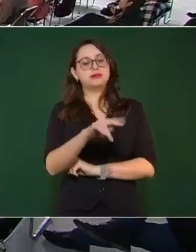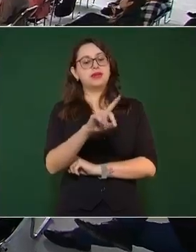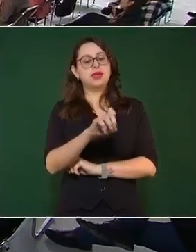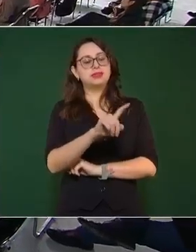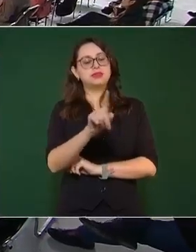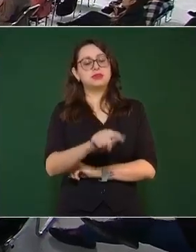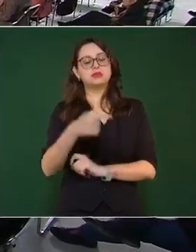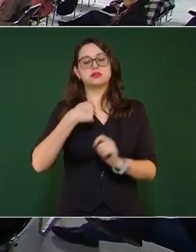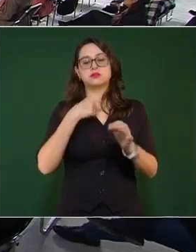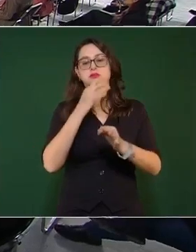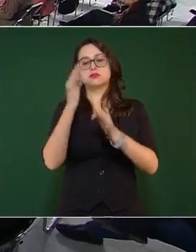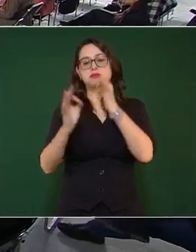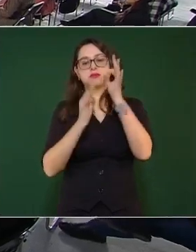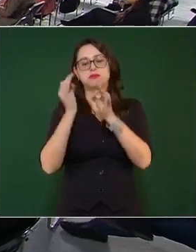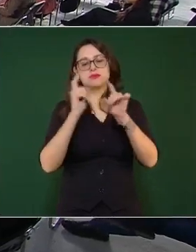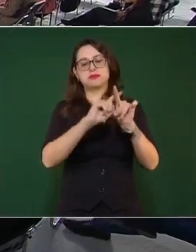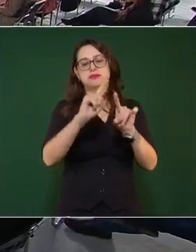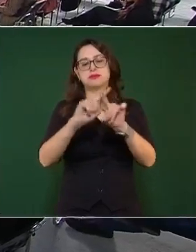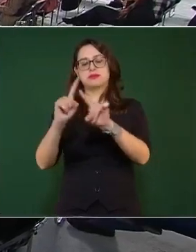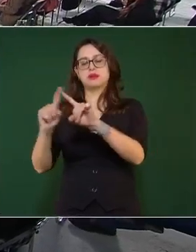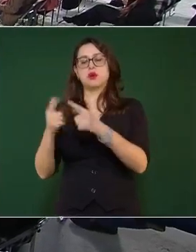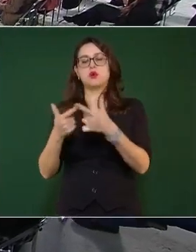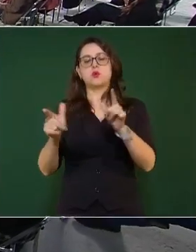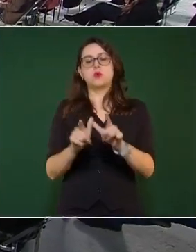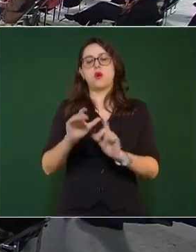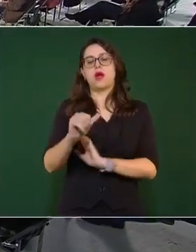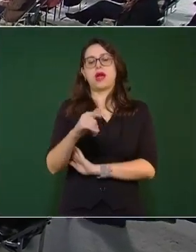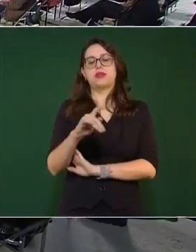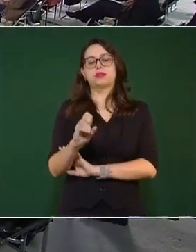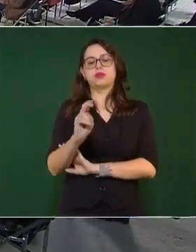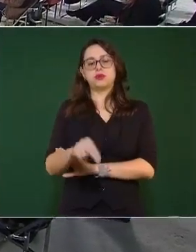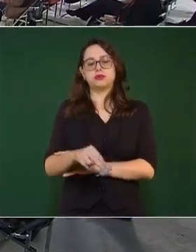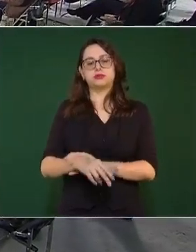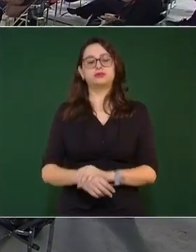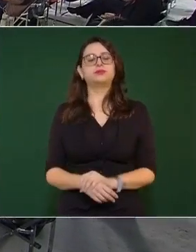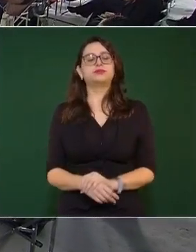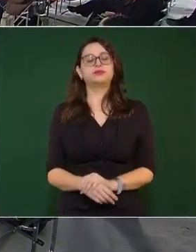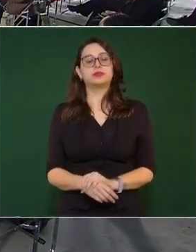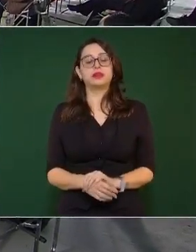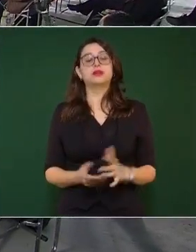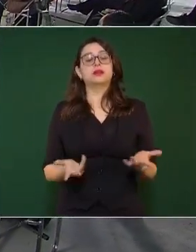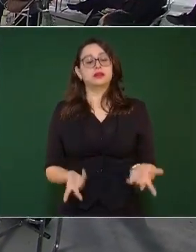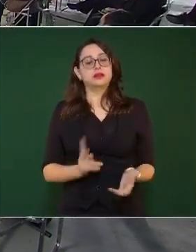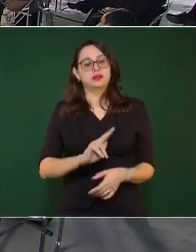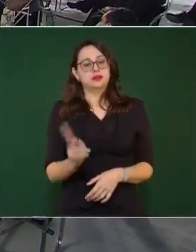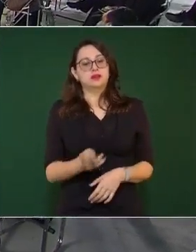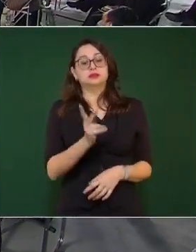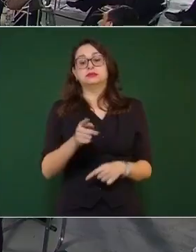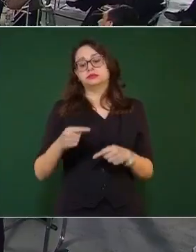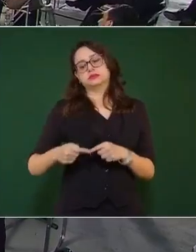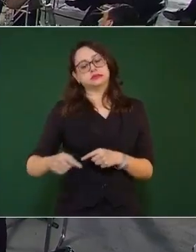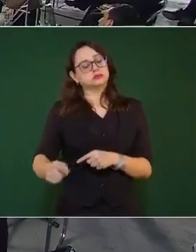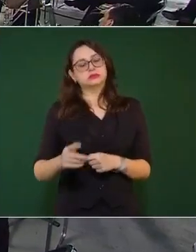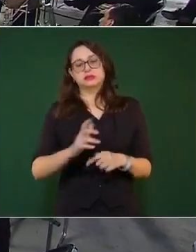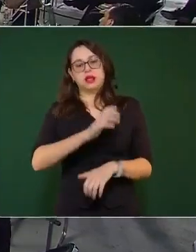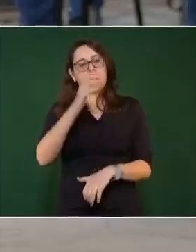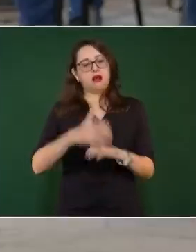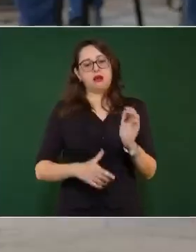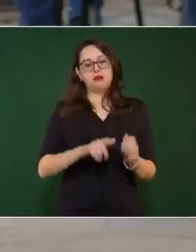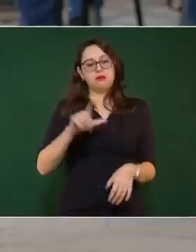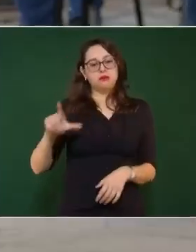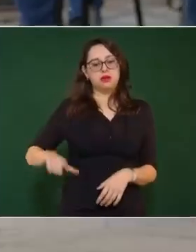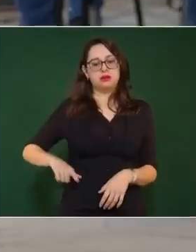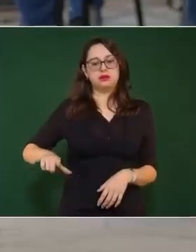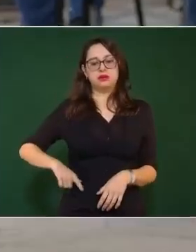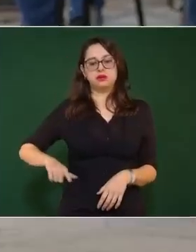Hoy, Campeche Hoy y Quintana Roo Hoy. Preguntarle, señor presidente, pues en el último tramo de su gobierno, ¿cuál sería la